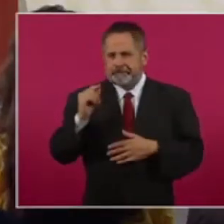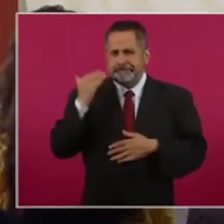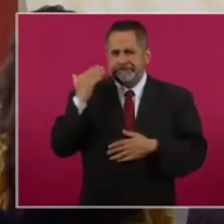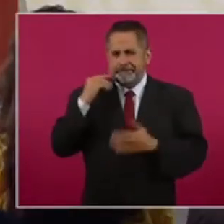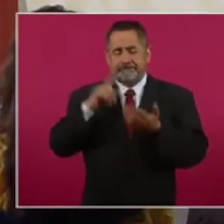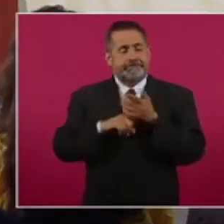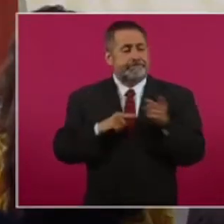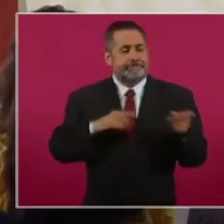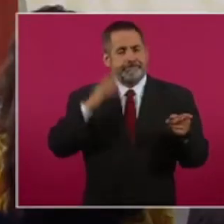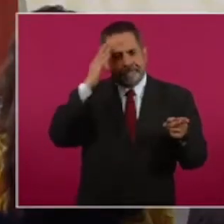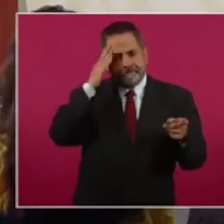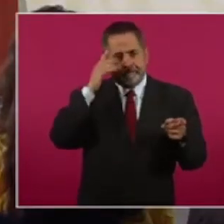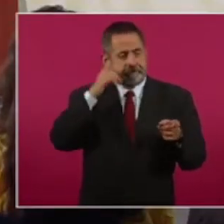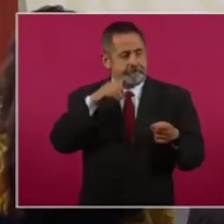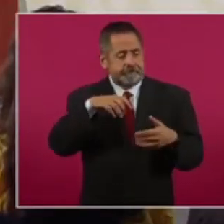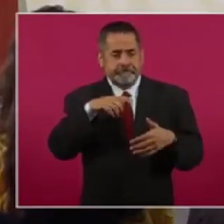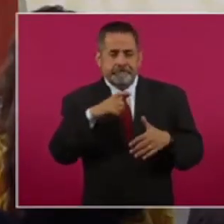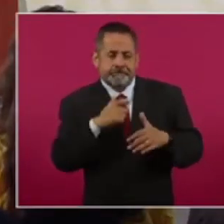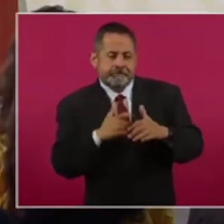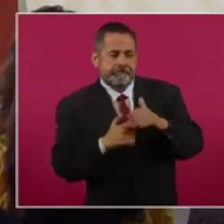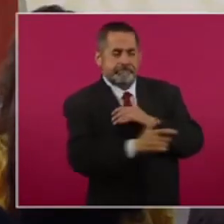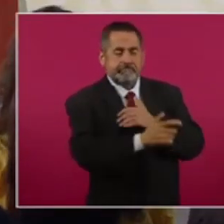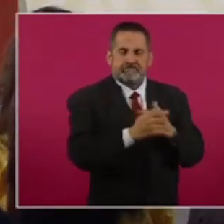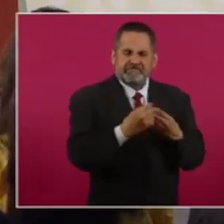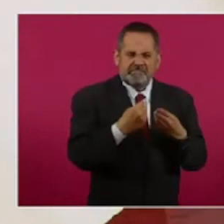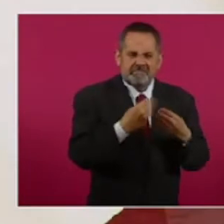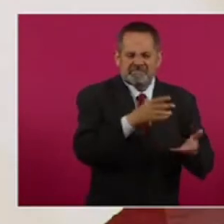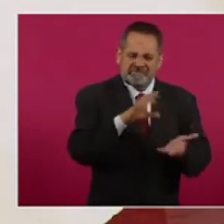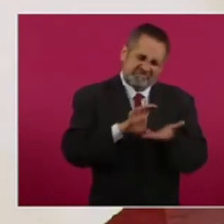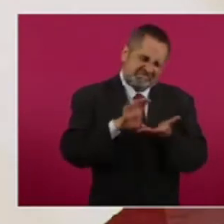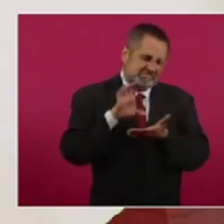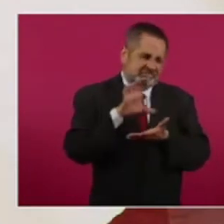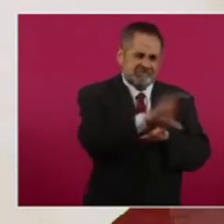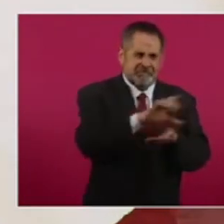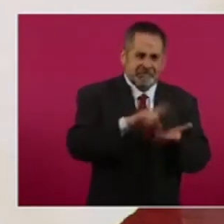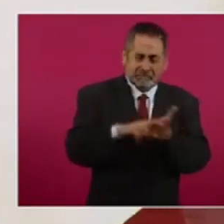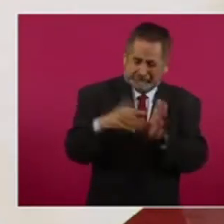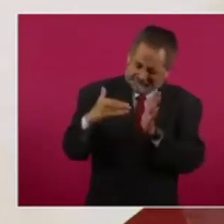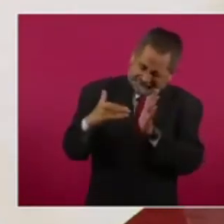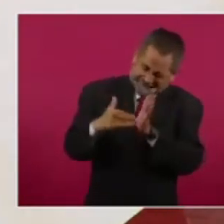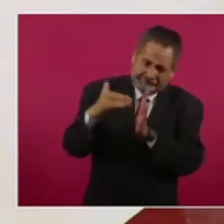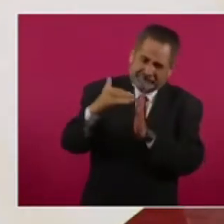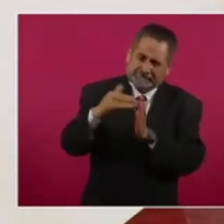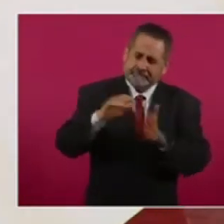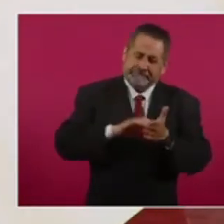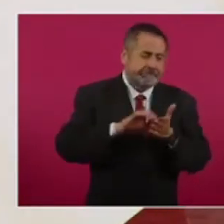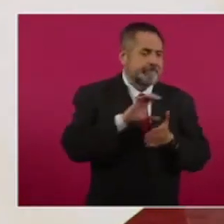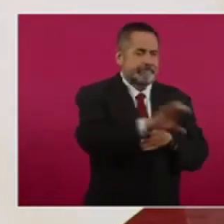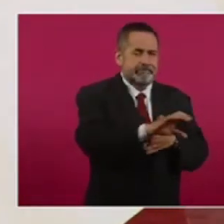recientemente que recibió de un empresario no sé cuántos millones,